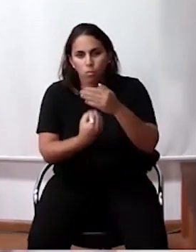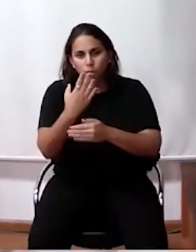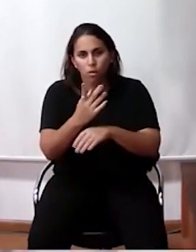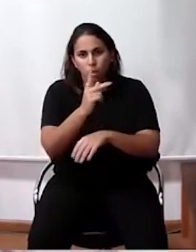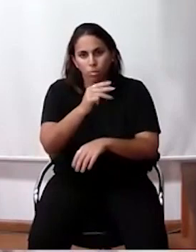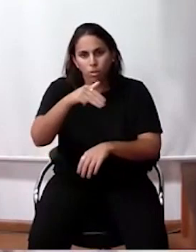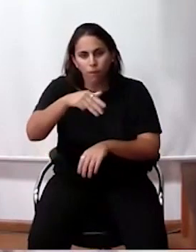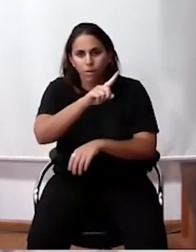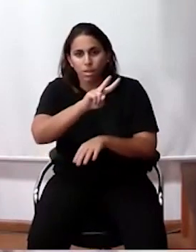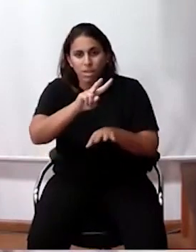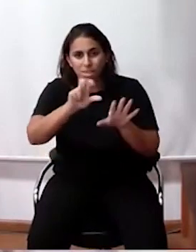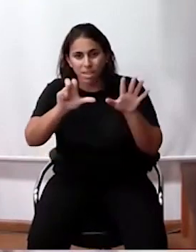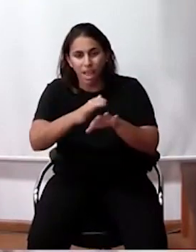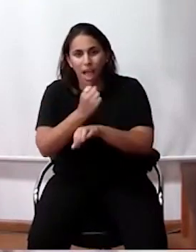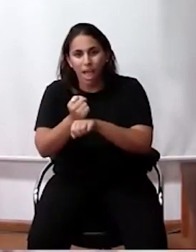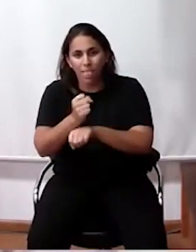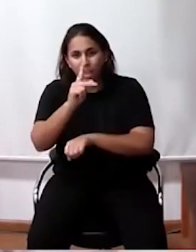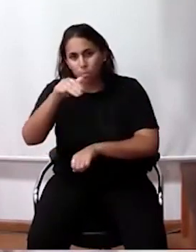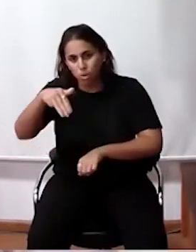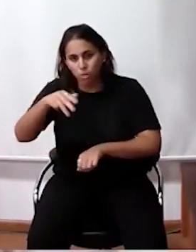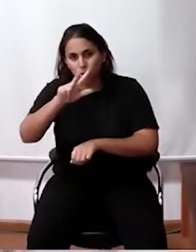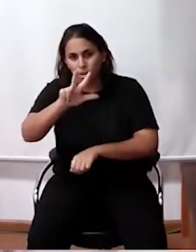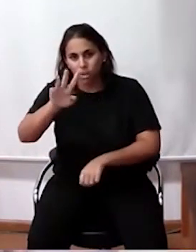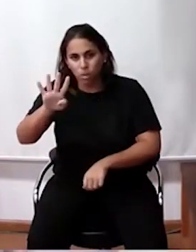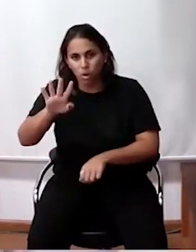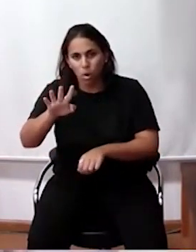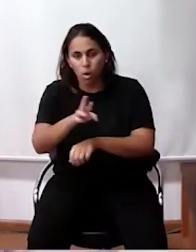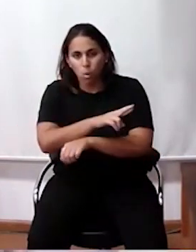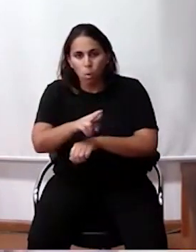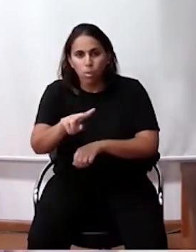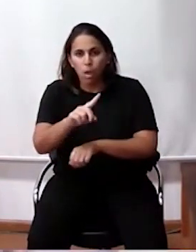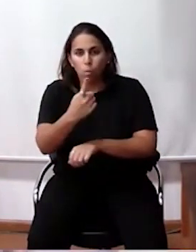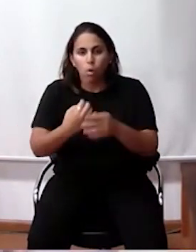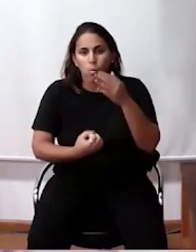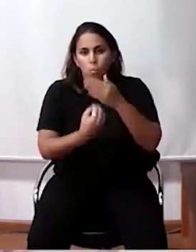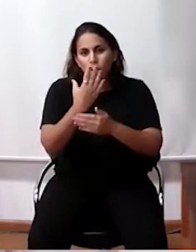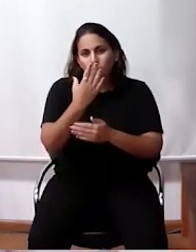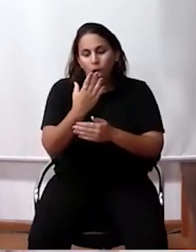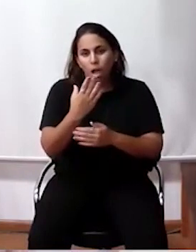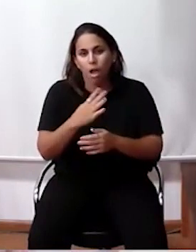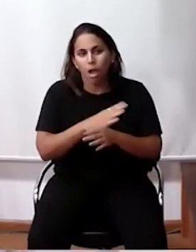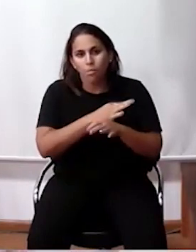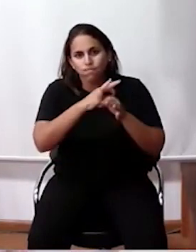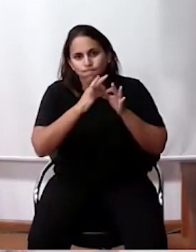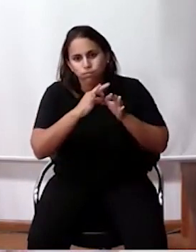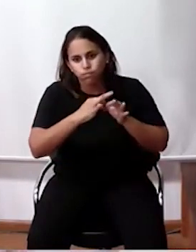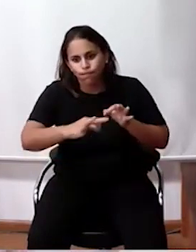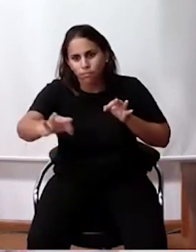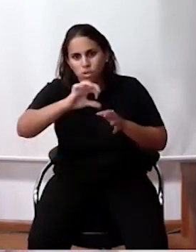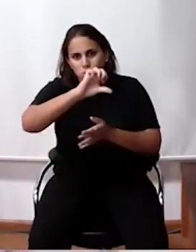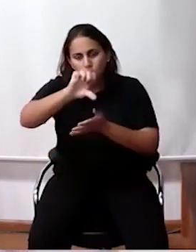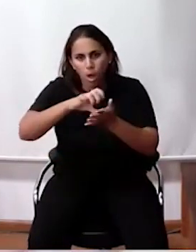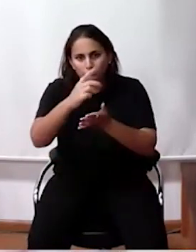26 hasta el kilómetro 34 la ruta 1 nueva atraviesa todas las ciudad del plata